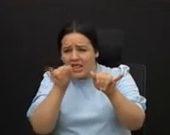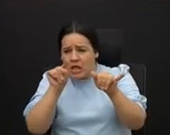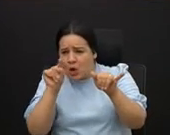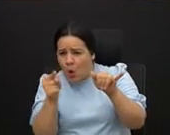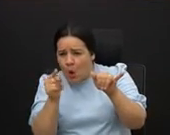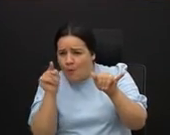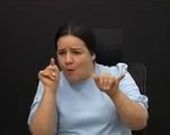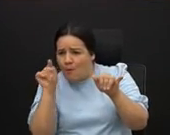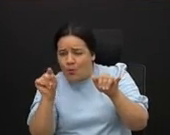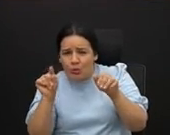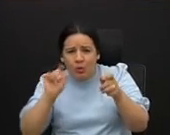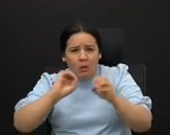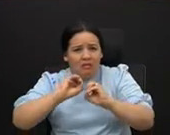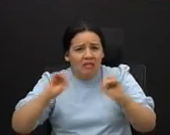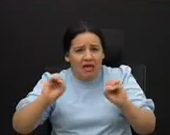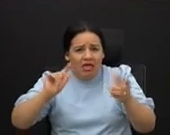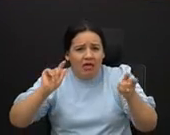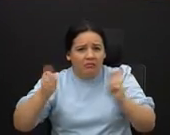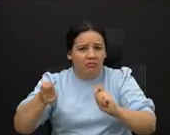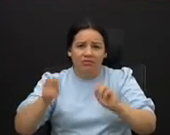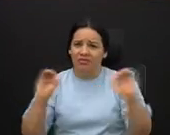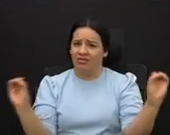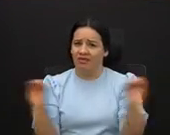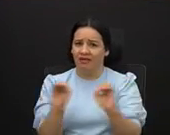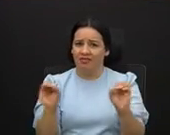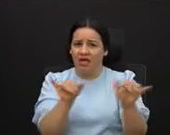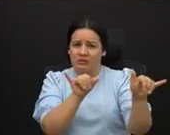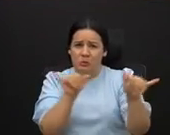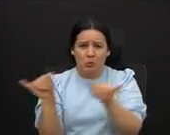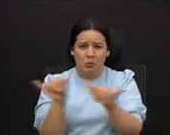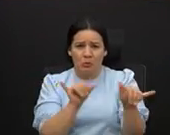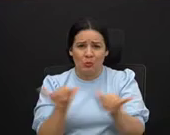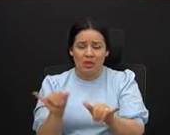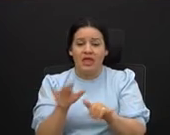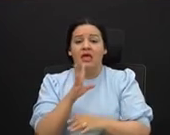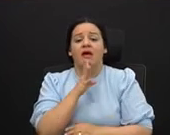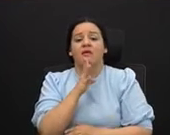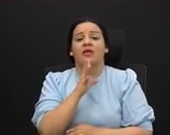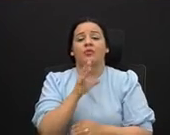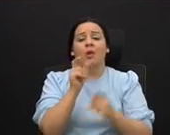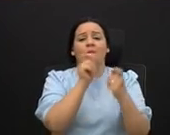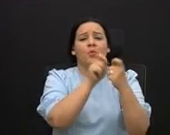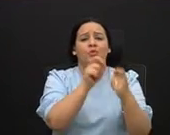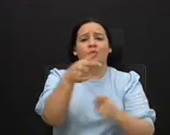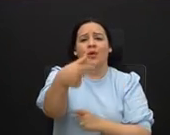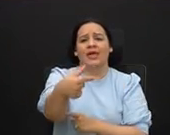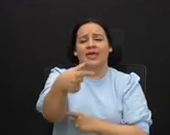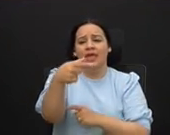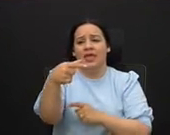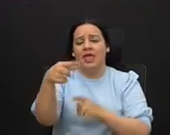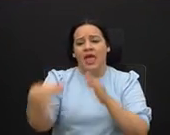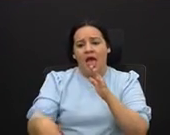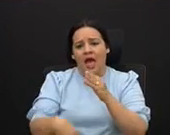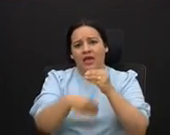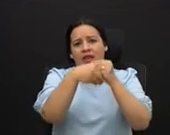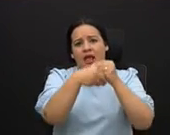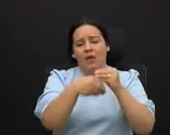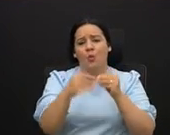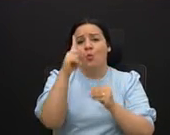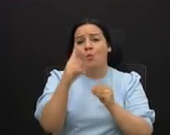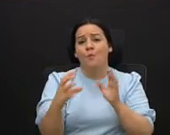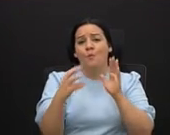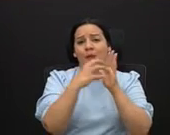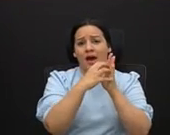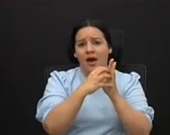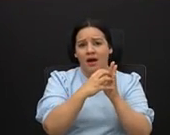un punto le cambiaron. Y hablando del punto G, agregaron un párrafo.